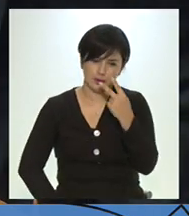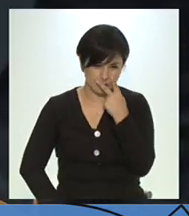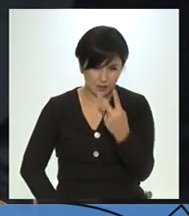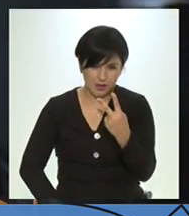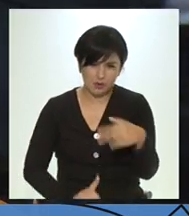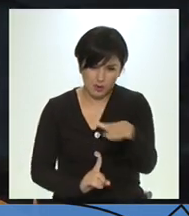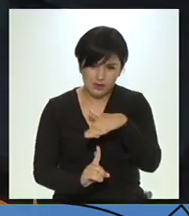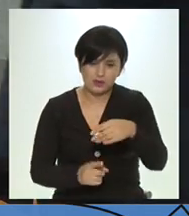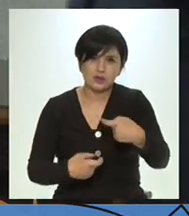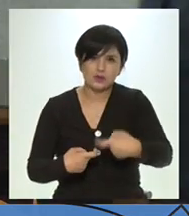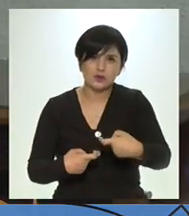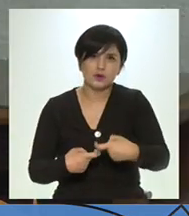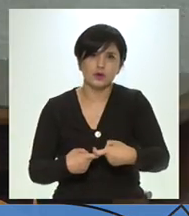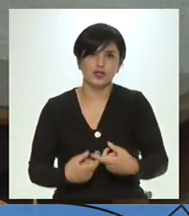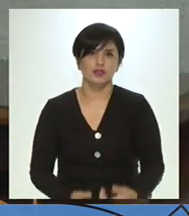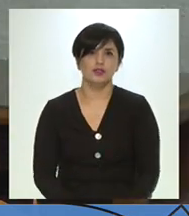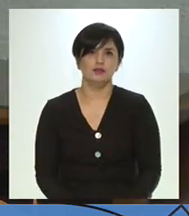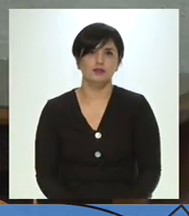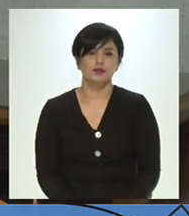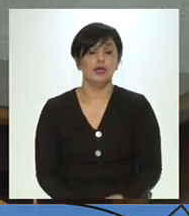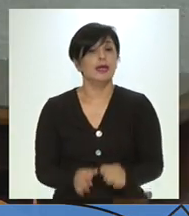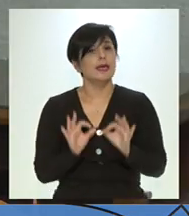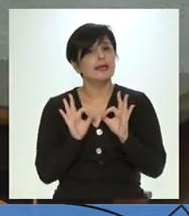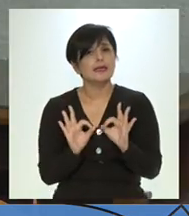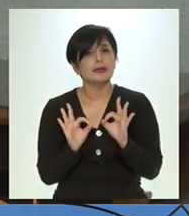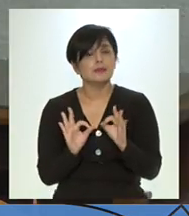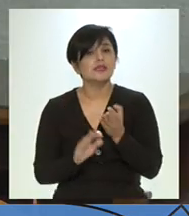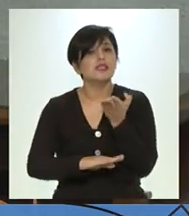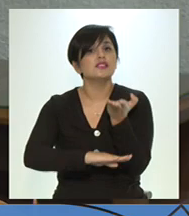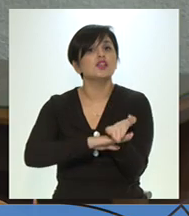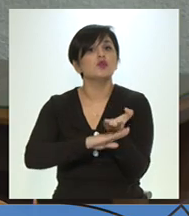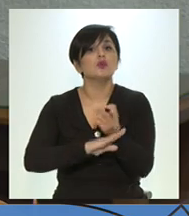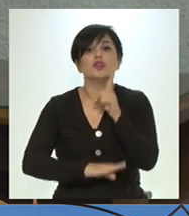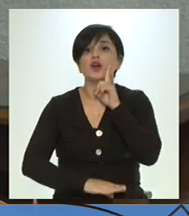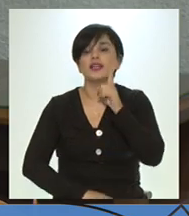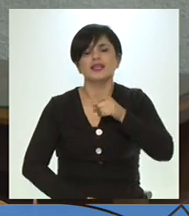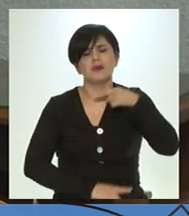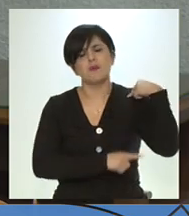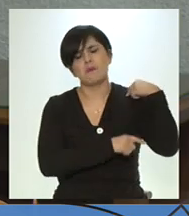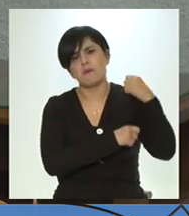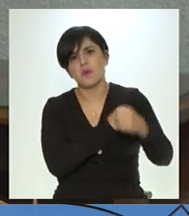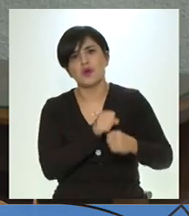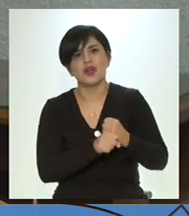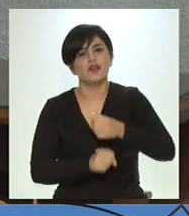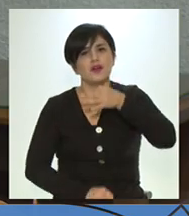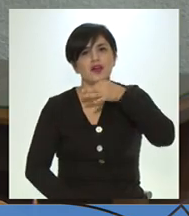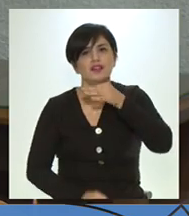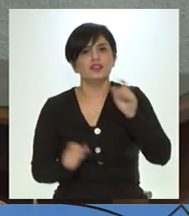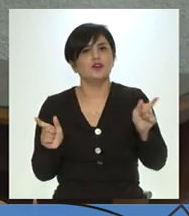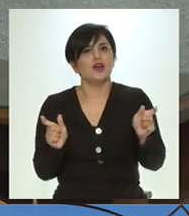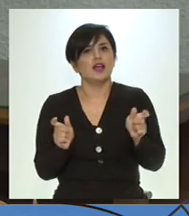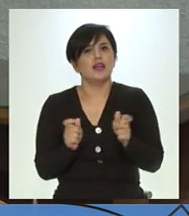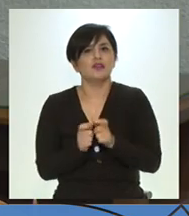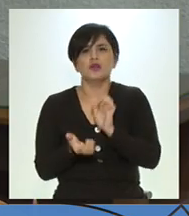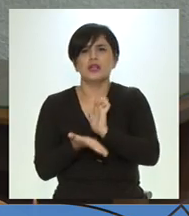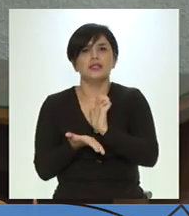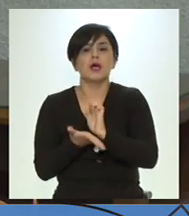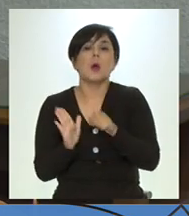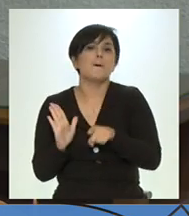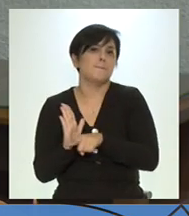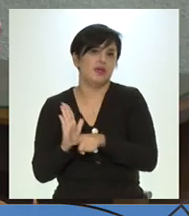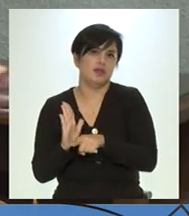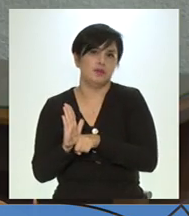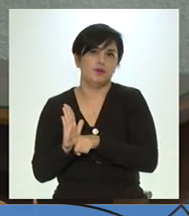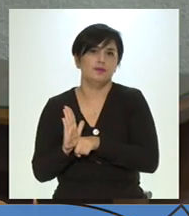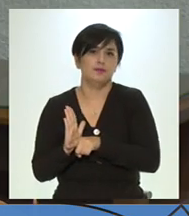especialmente se lo pido a quienes han predicado por décadas la reducción del estado al mínimo que